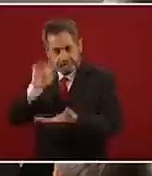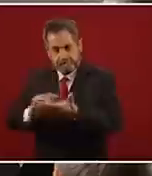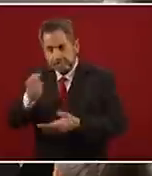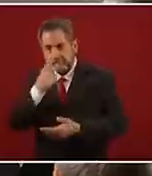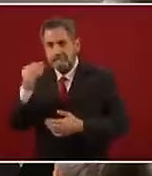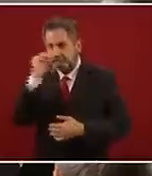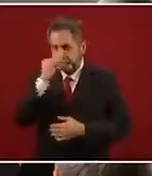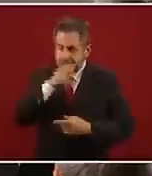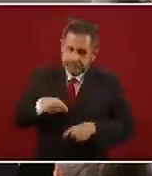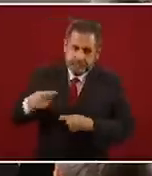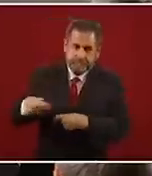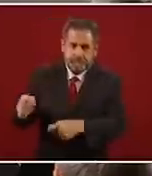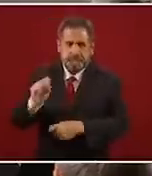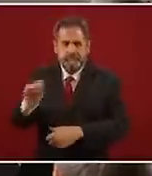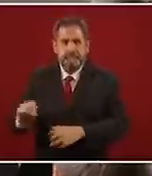gratuitos.